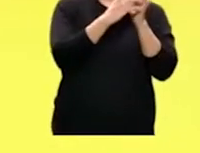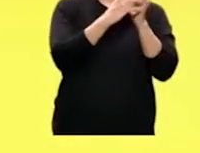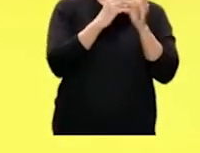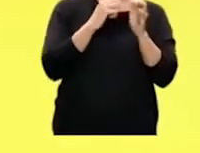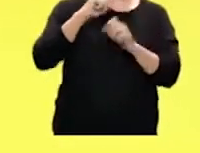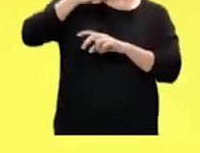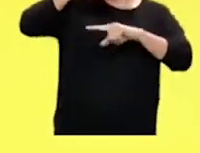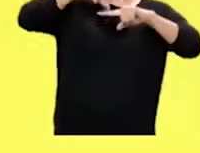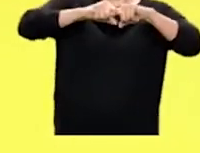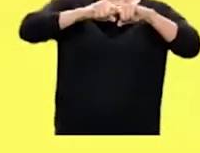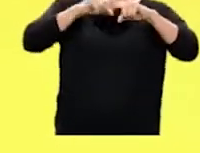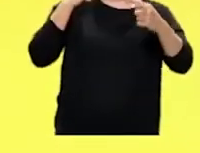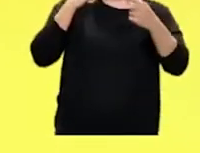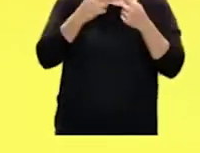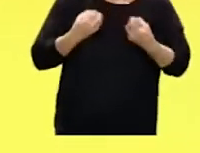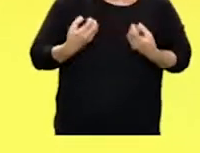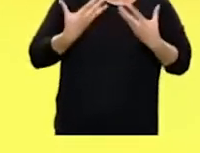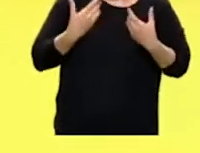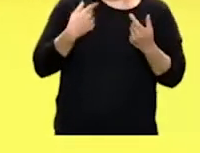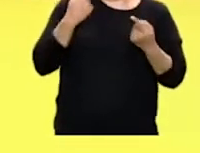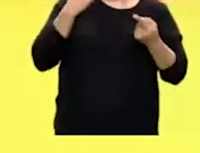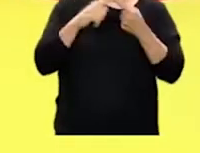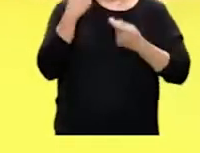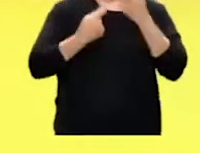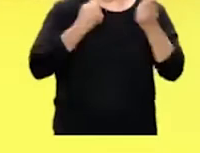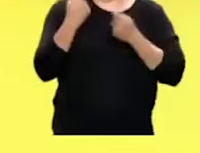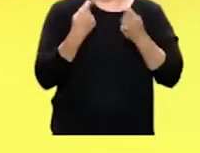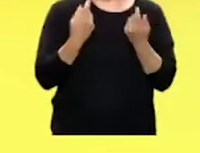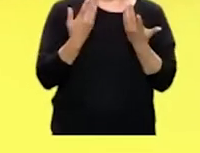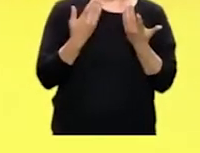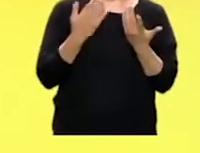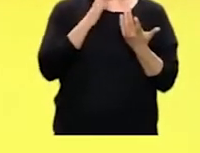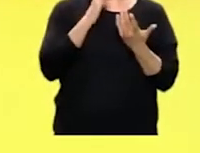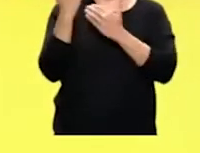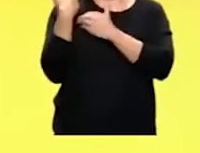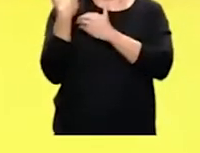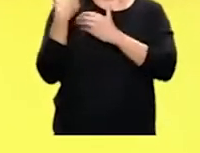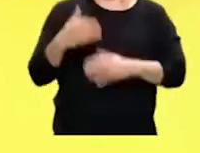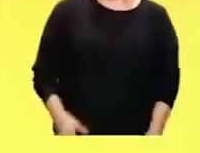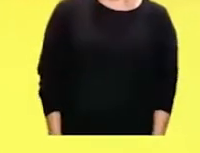Segundo puesto de la silleta comercial hace entrega